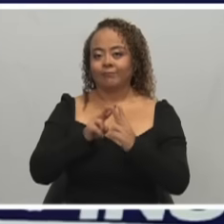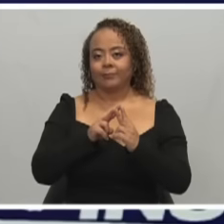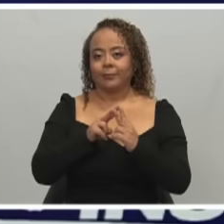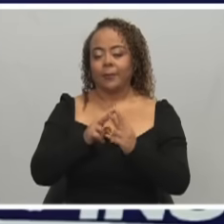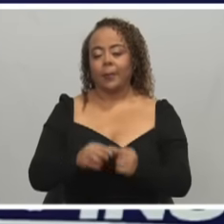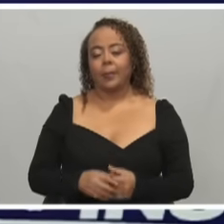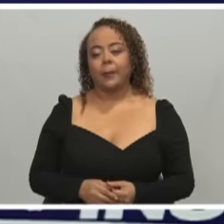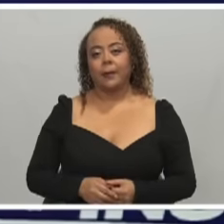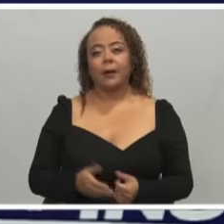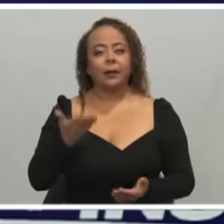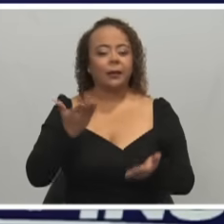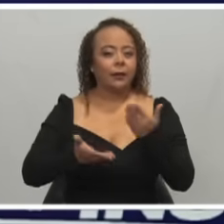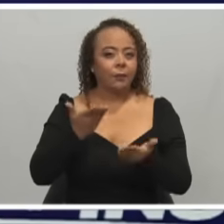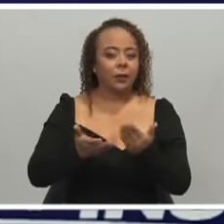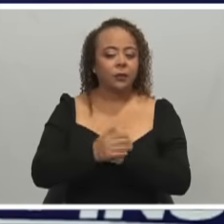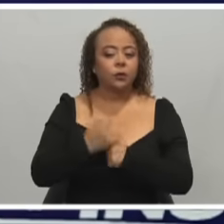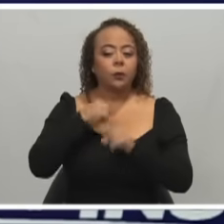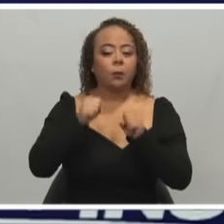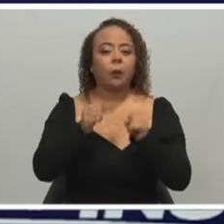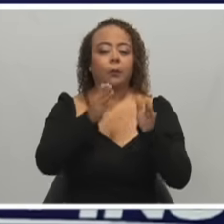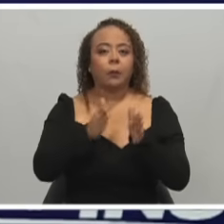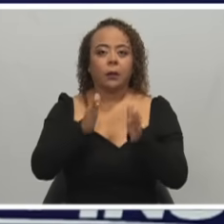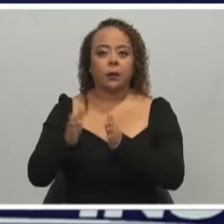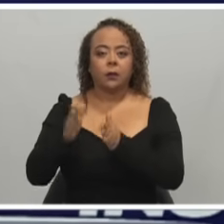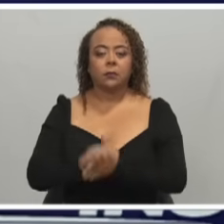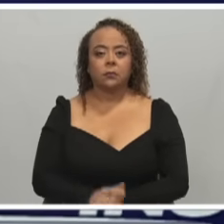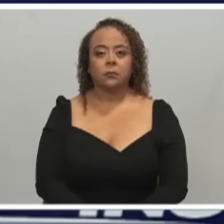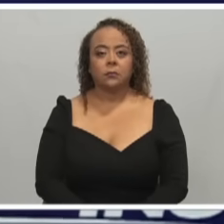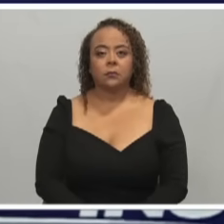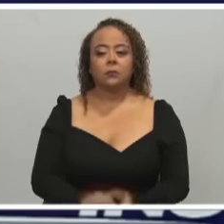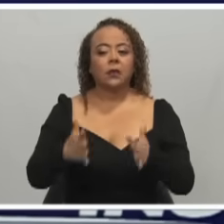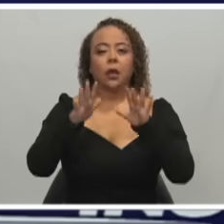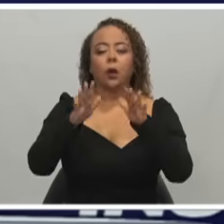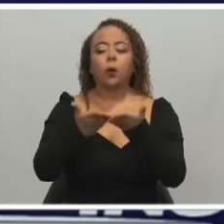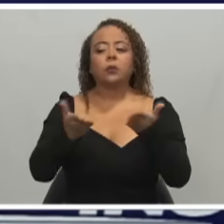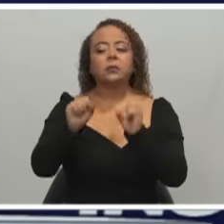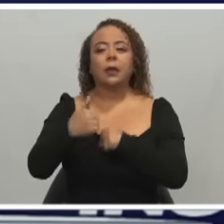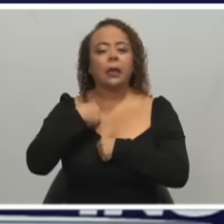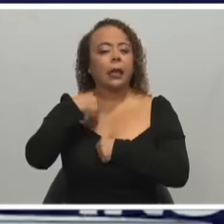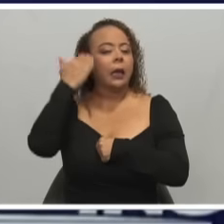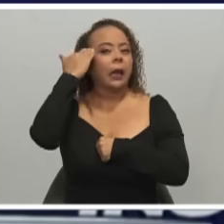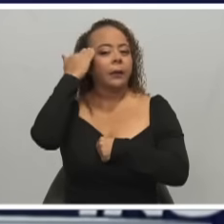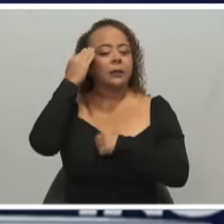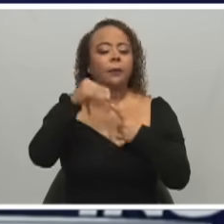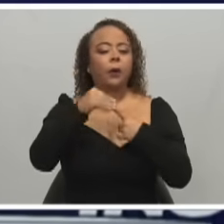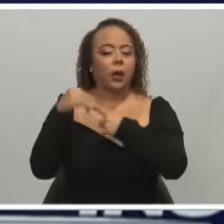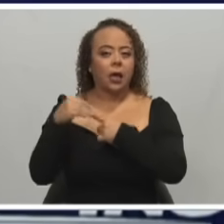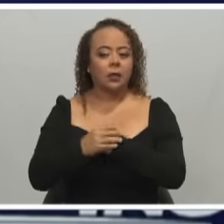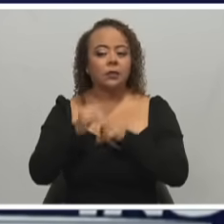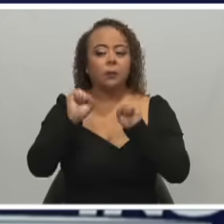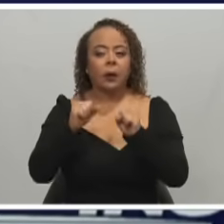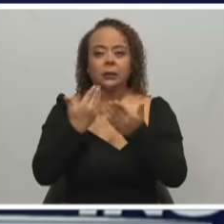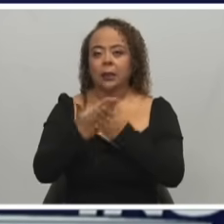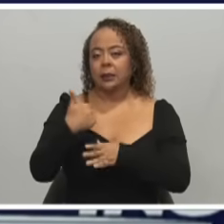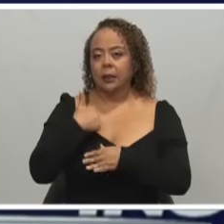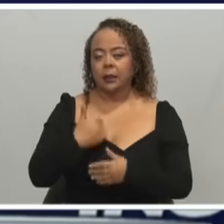donde de pronto uno puede prever Qué cosas pueda tener en la cabeza o las prioridades que que uno pueda llegar